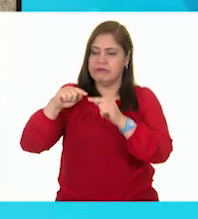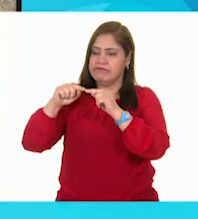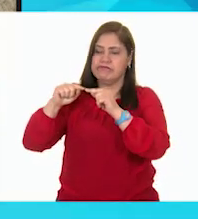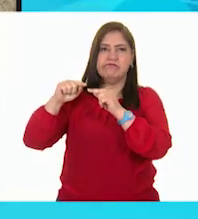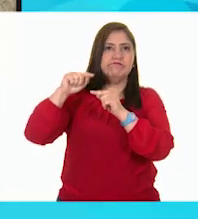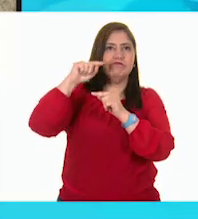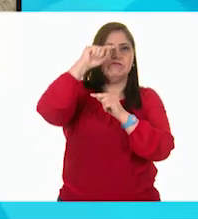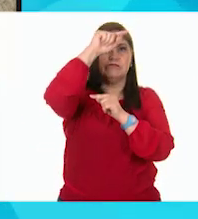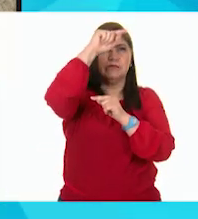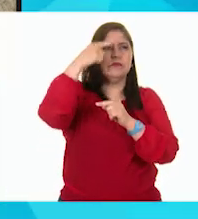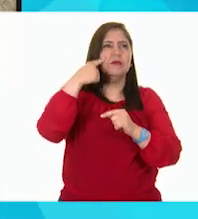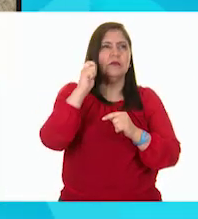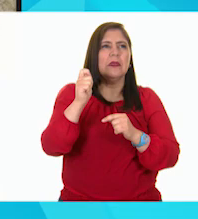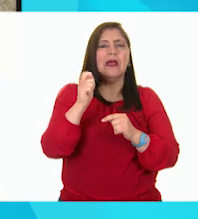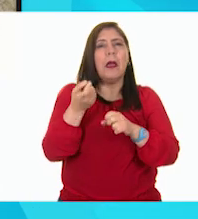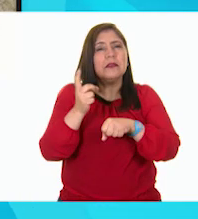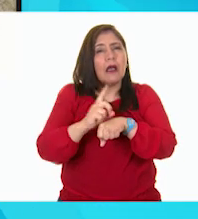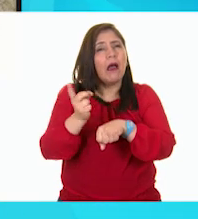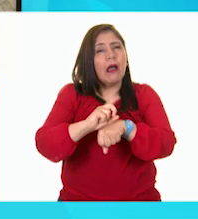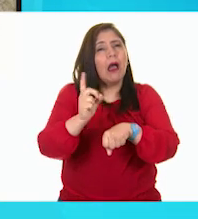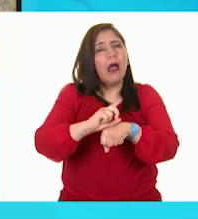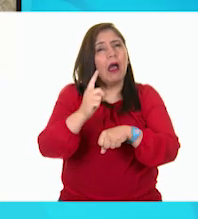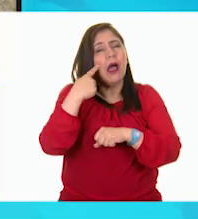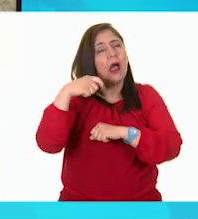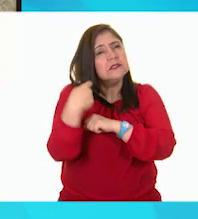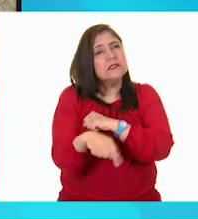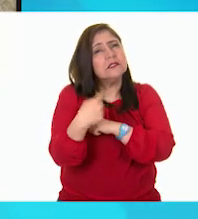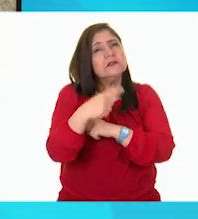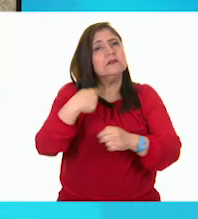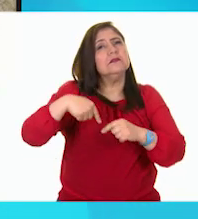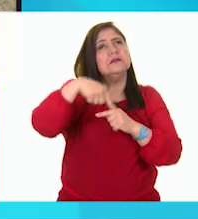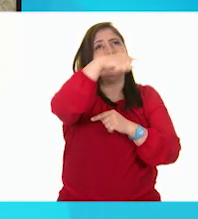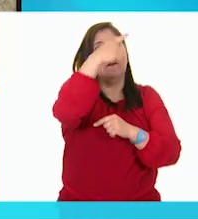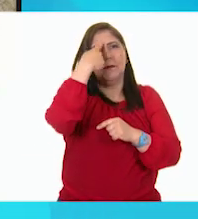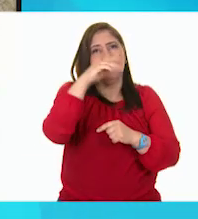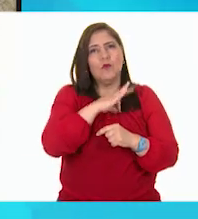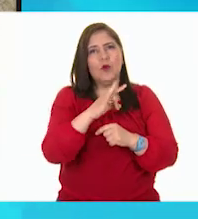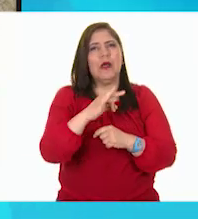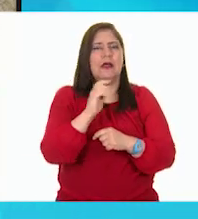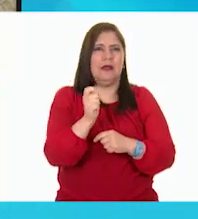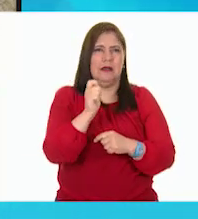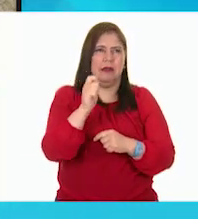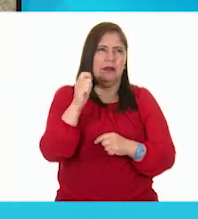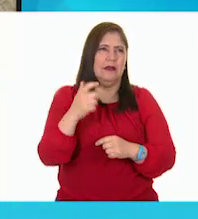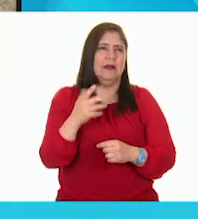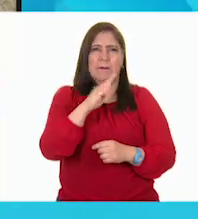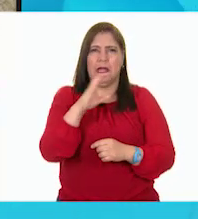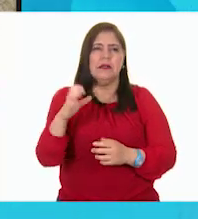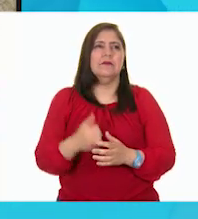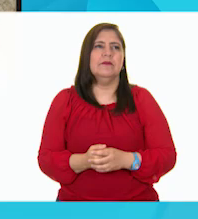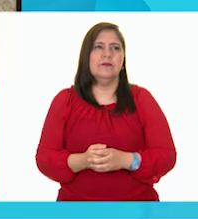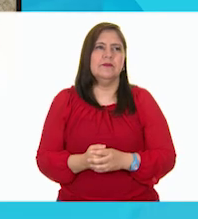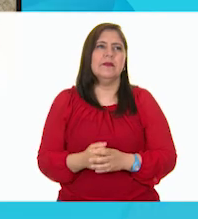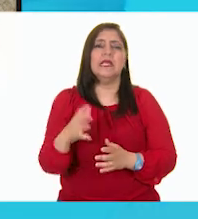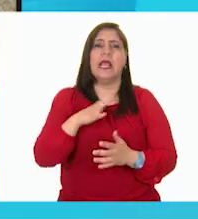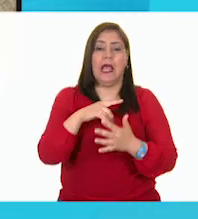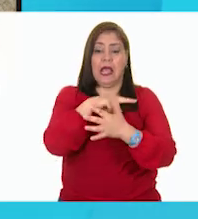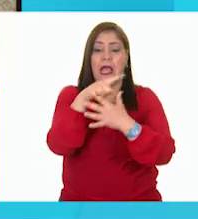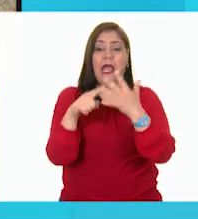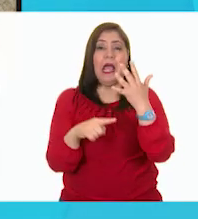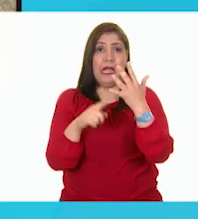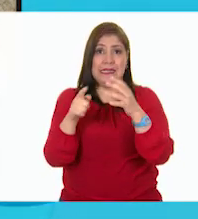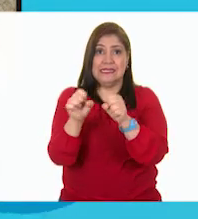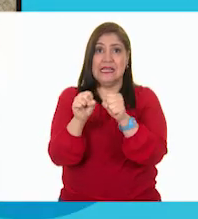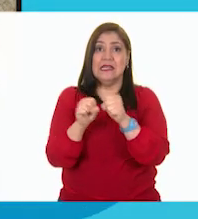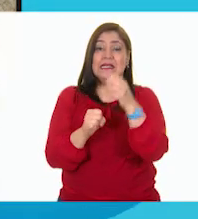nos tardamos 10 días. En este solo salón sacamos que en total se hablan 5 lenguas.